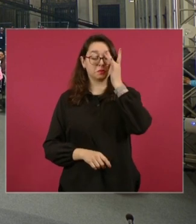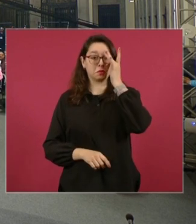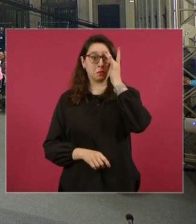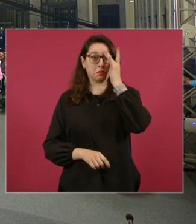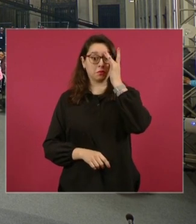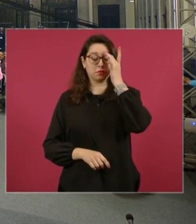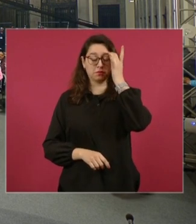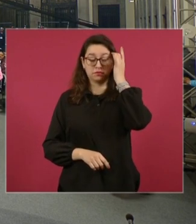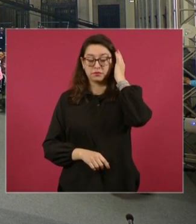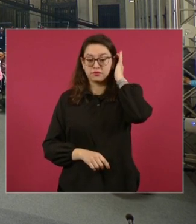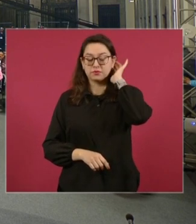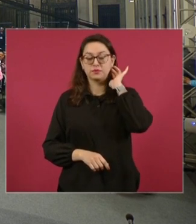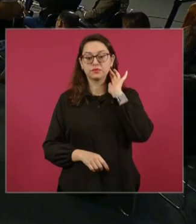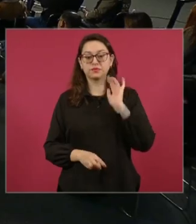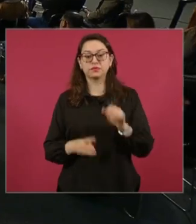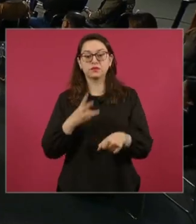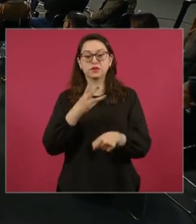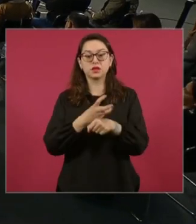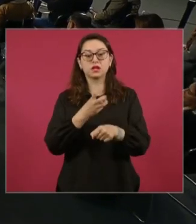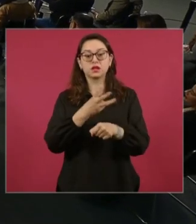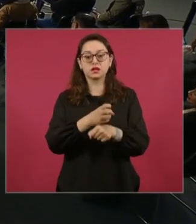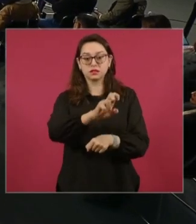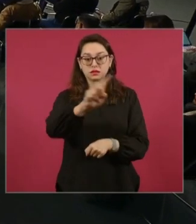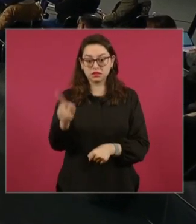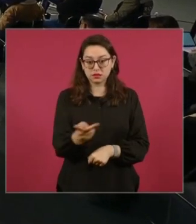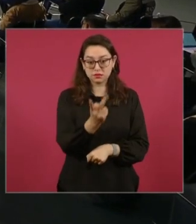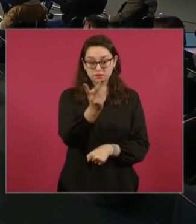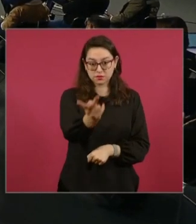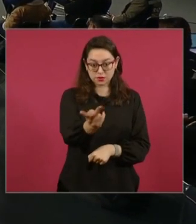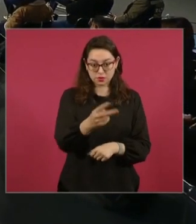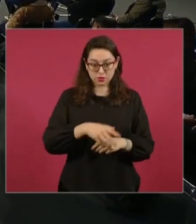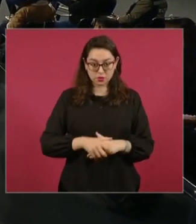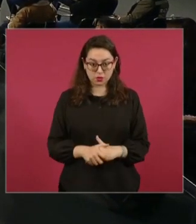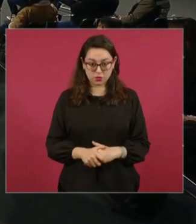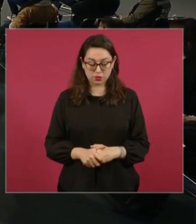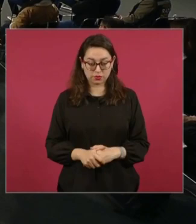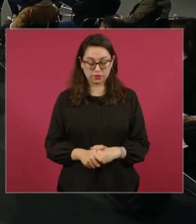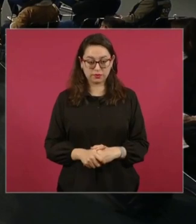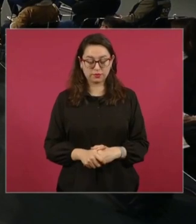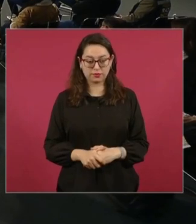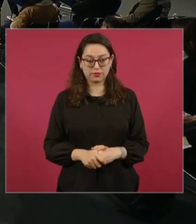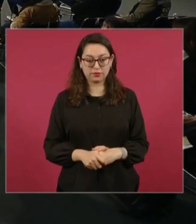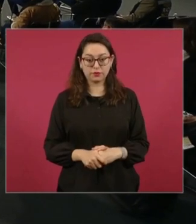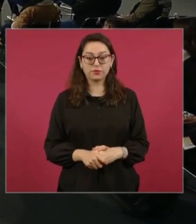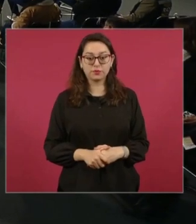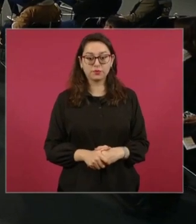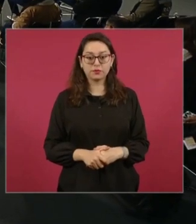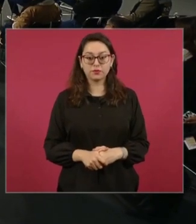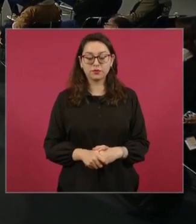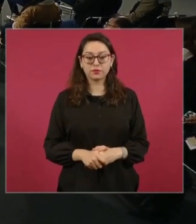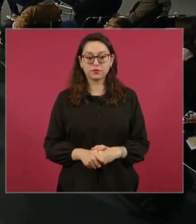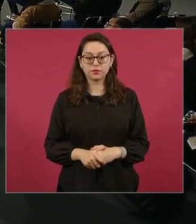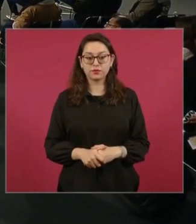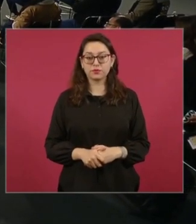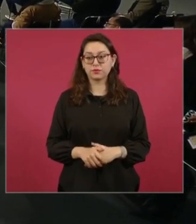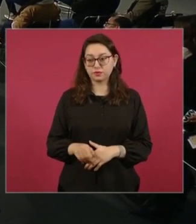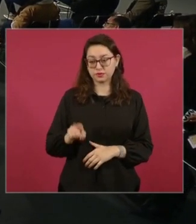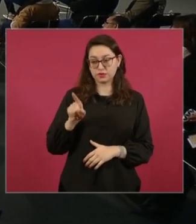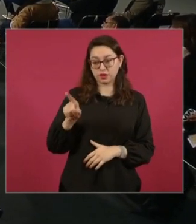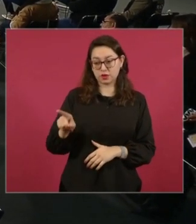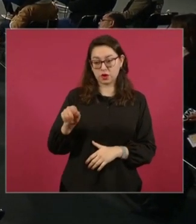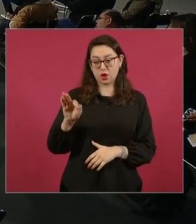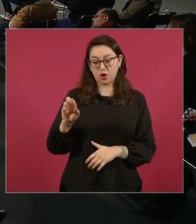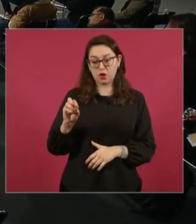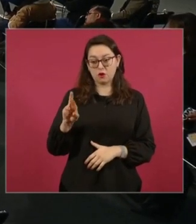Adelante. La tercera pregunta, señor presidente. El reciente retiro de la caseta de peaje de Fortín